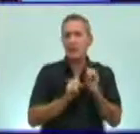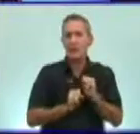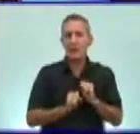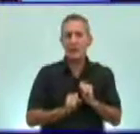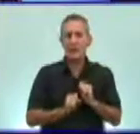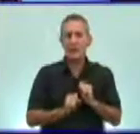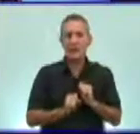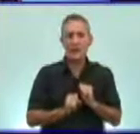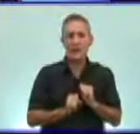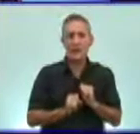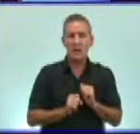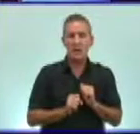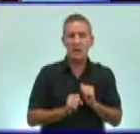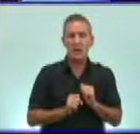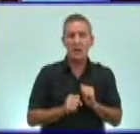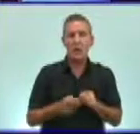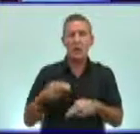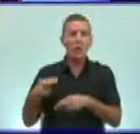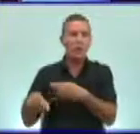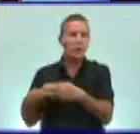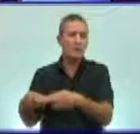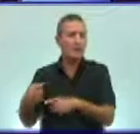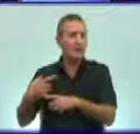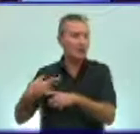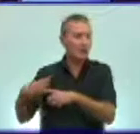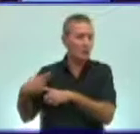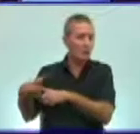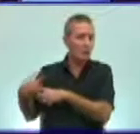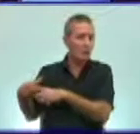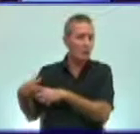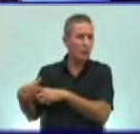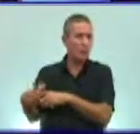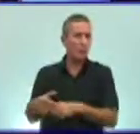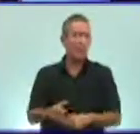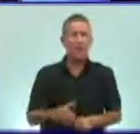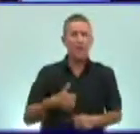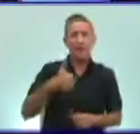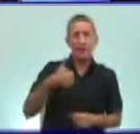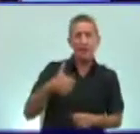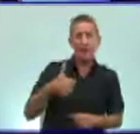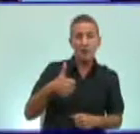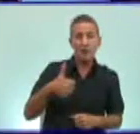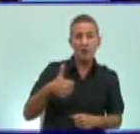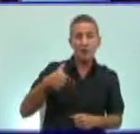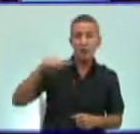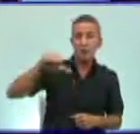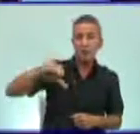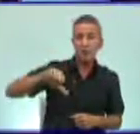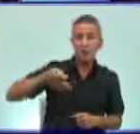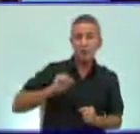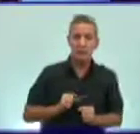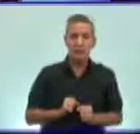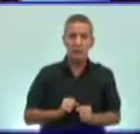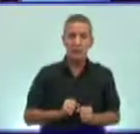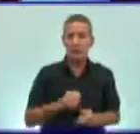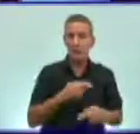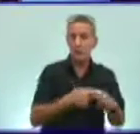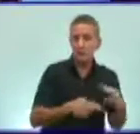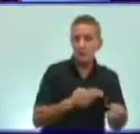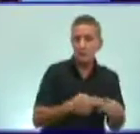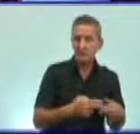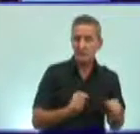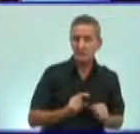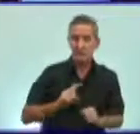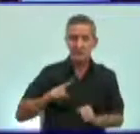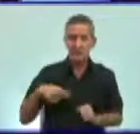alguna acción determinada en favor o en contra de lo que sea. Es decir, a una acción, una reacción. Y es